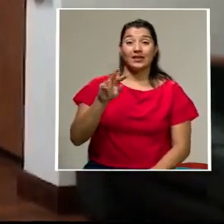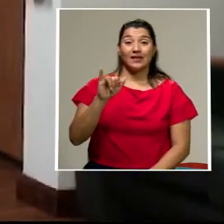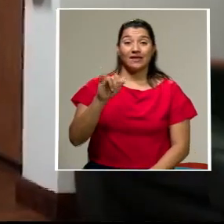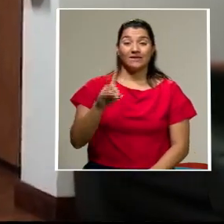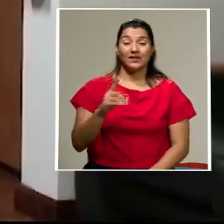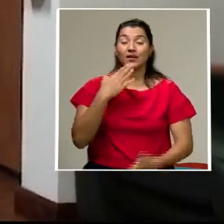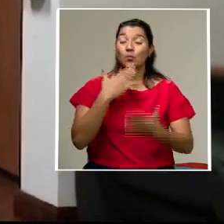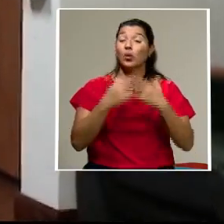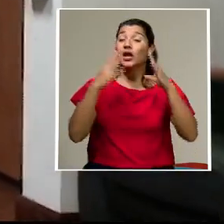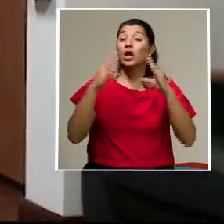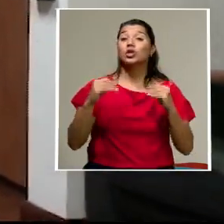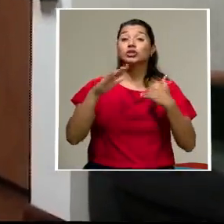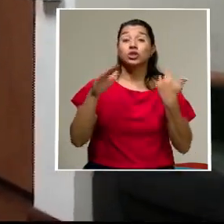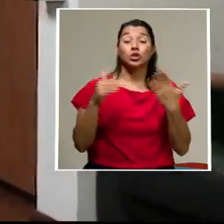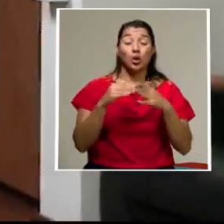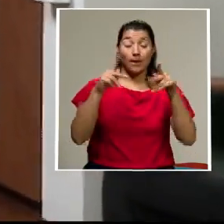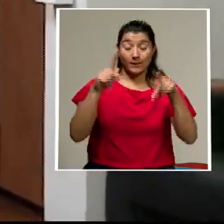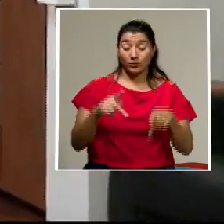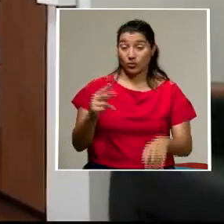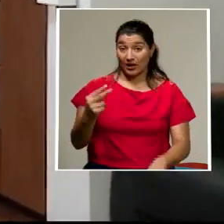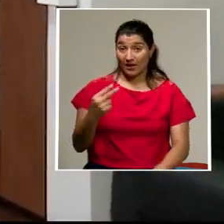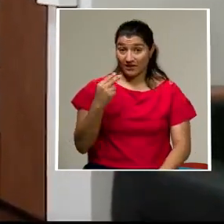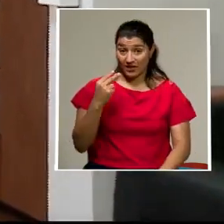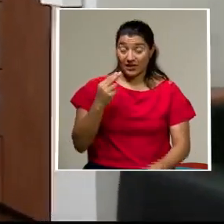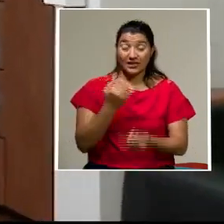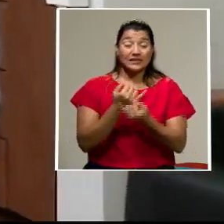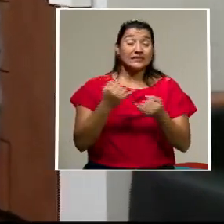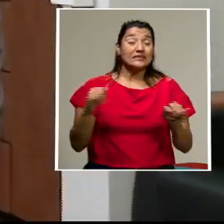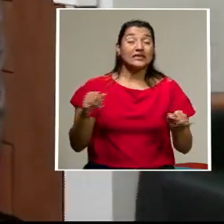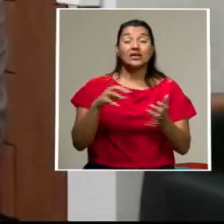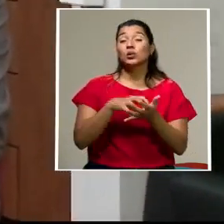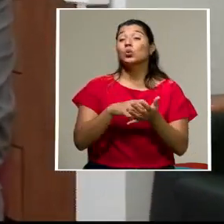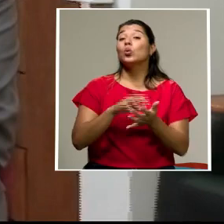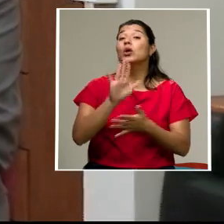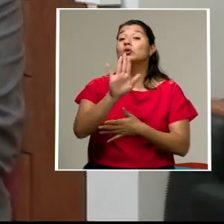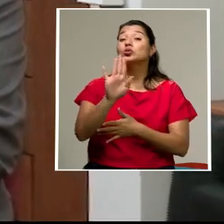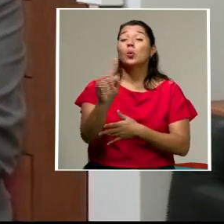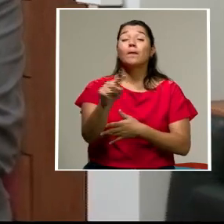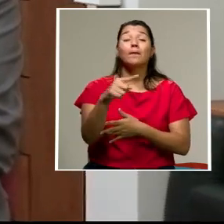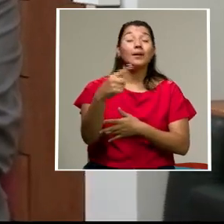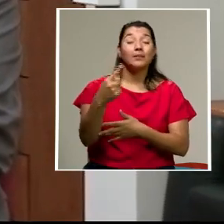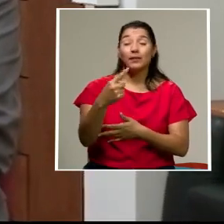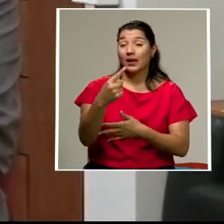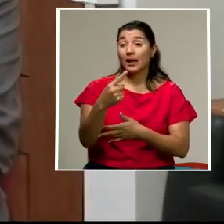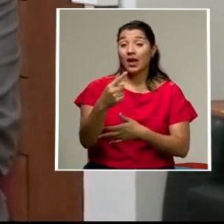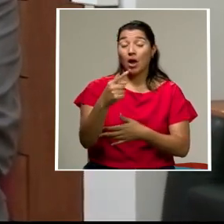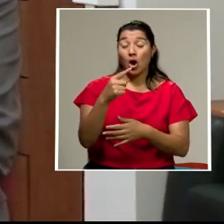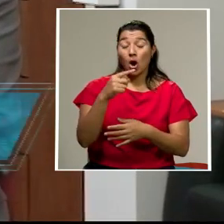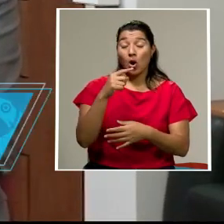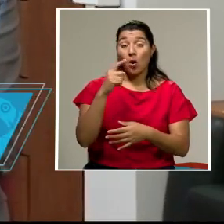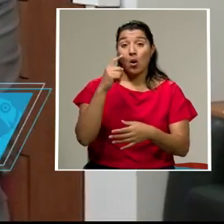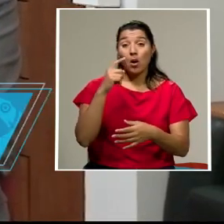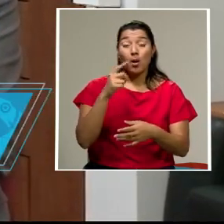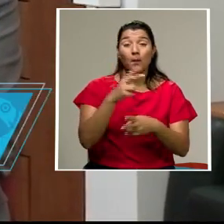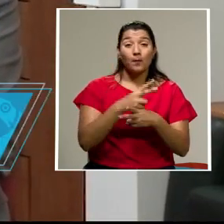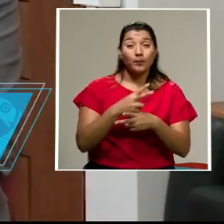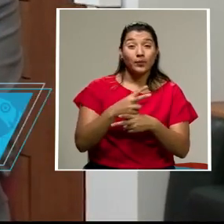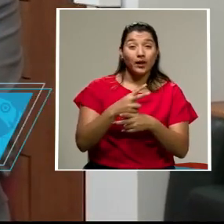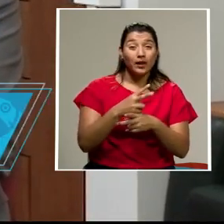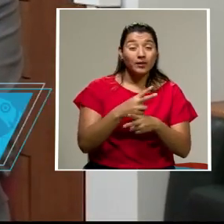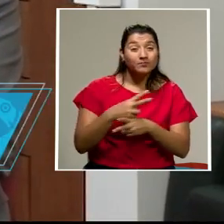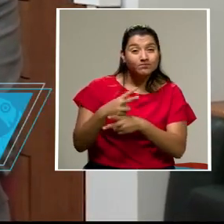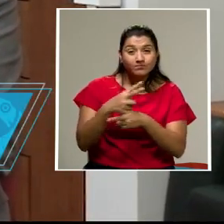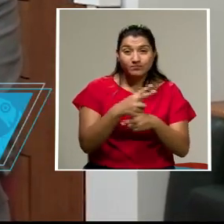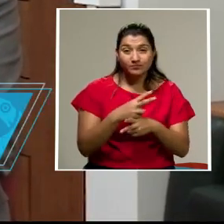televidente. Sin duda, su primera observación es muy válida. Las universidades siempre hemos